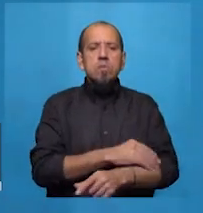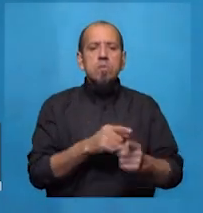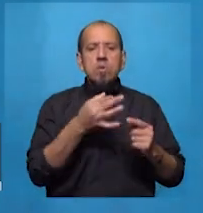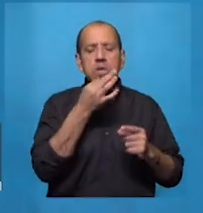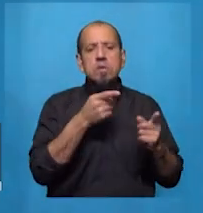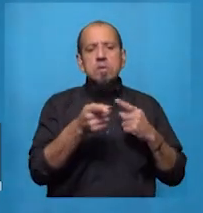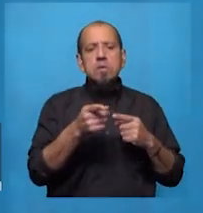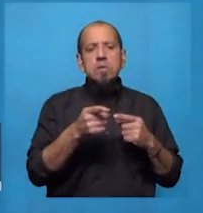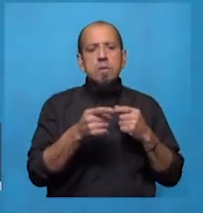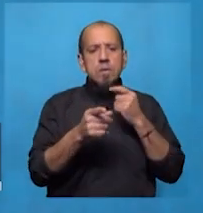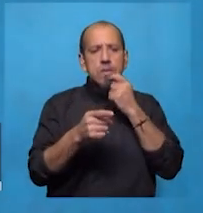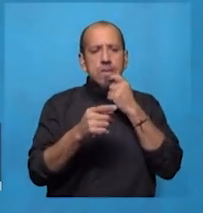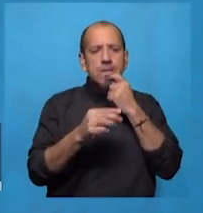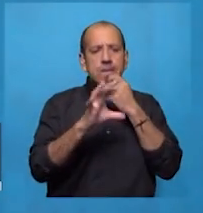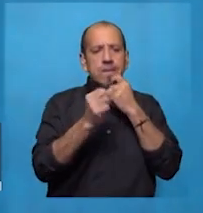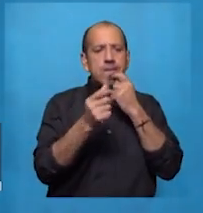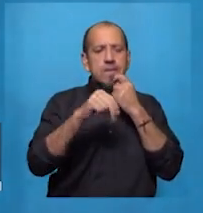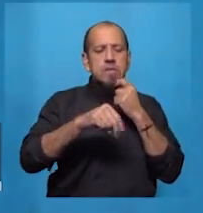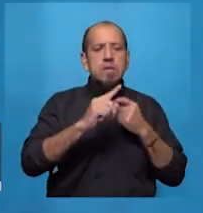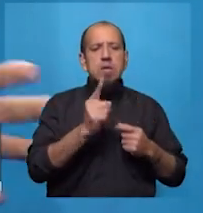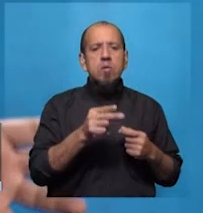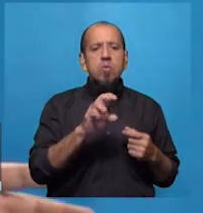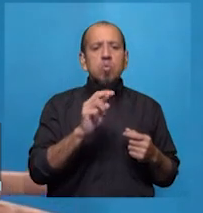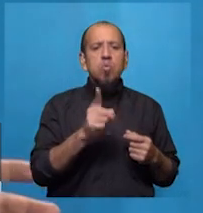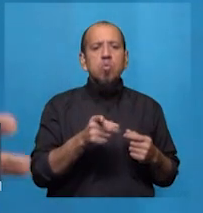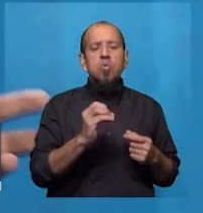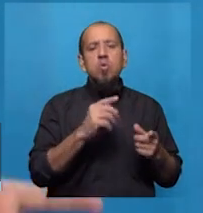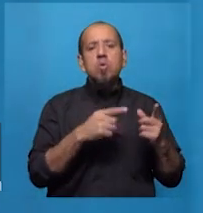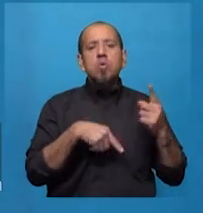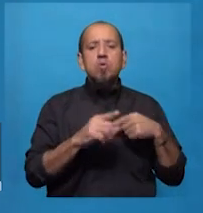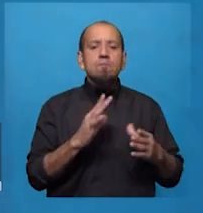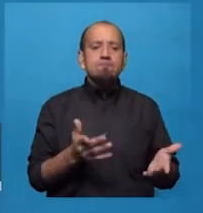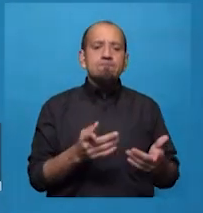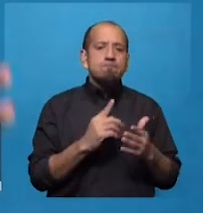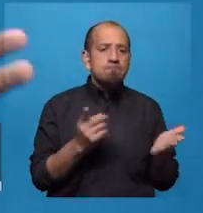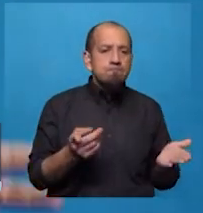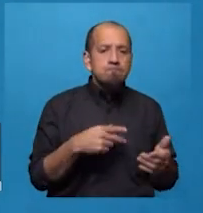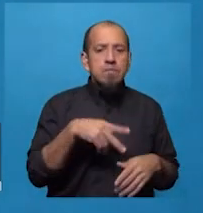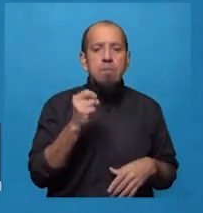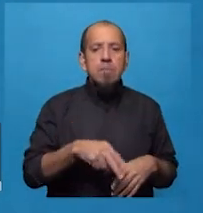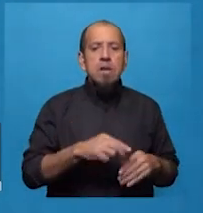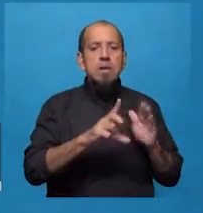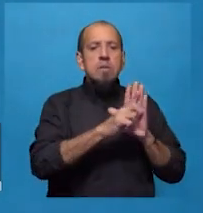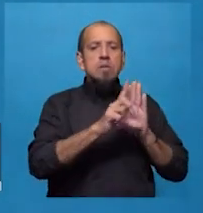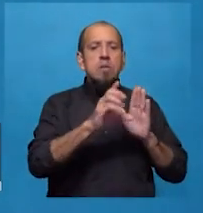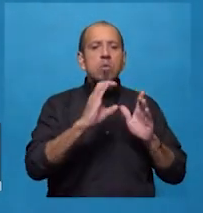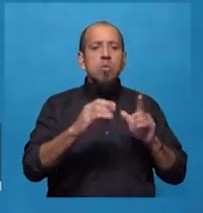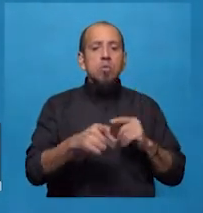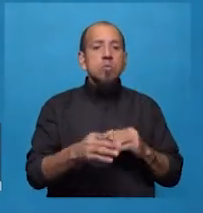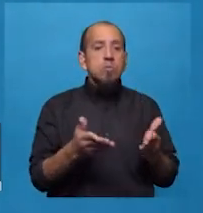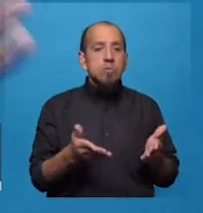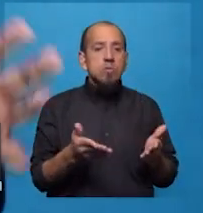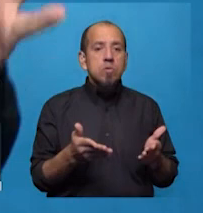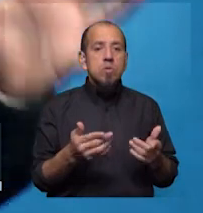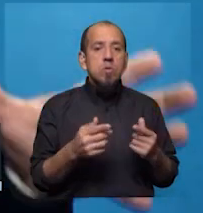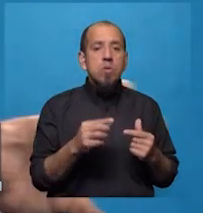impulsadas por por Diego sanjurjo es que los planes anteriores no dieron resultado el plan de la luz no de la ley urgente consideración